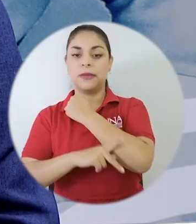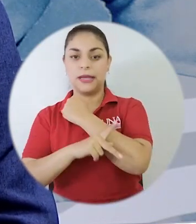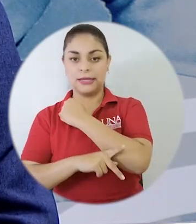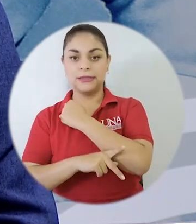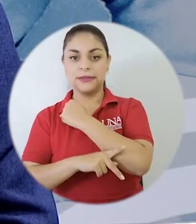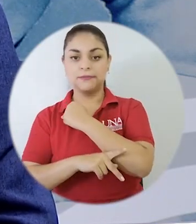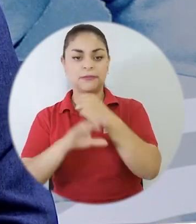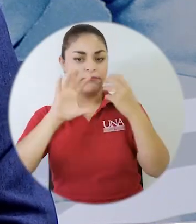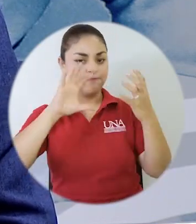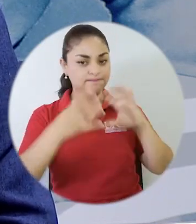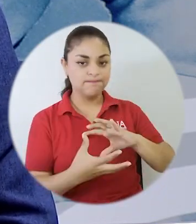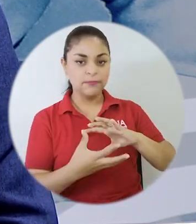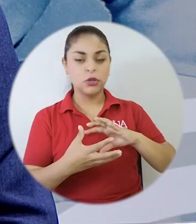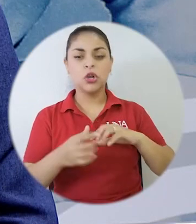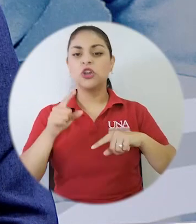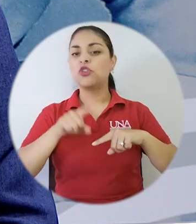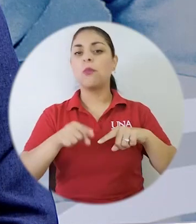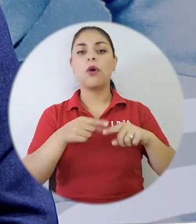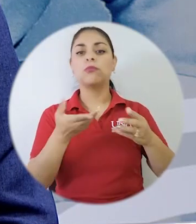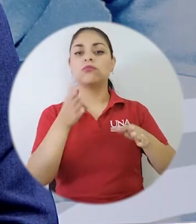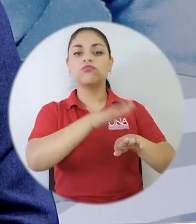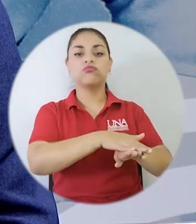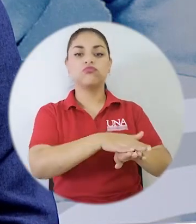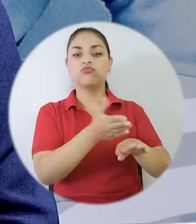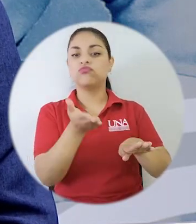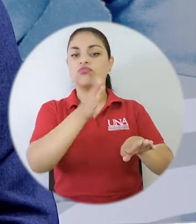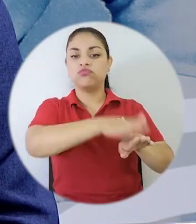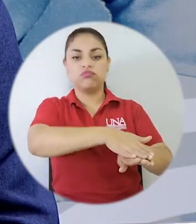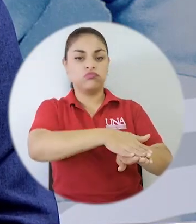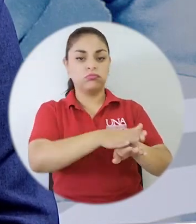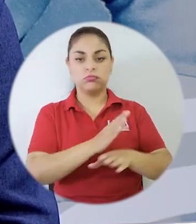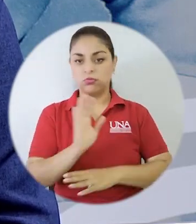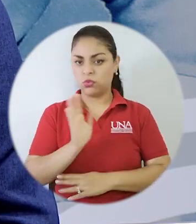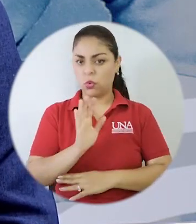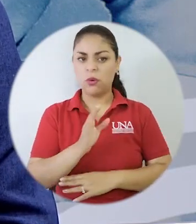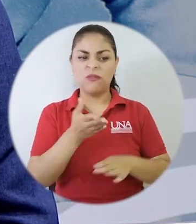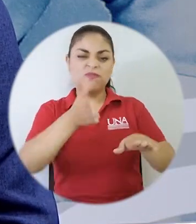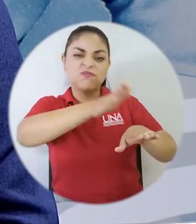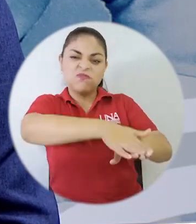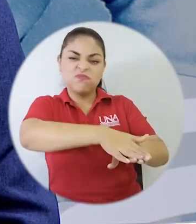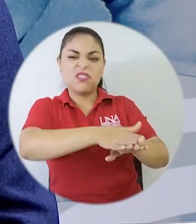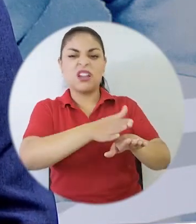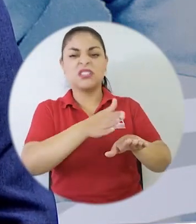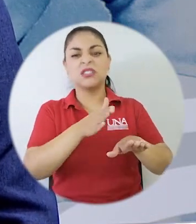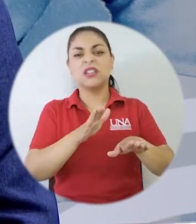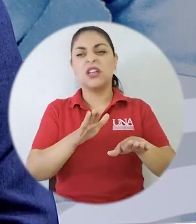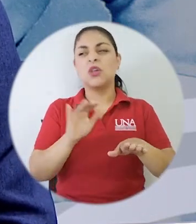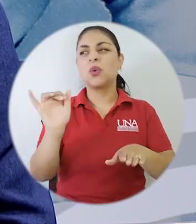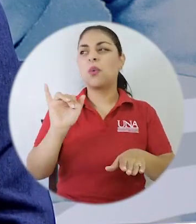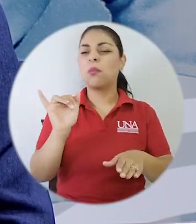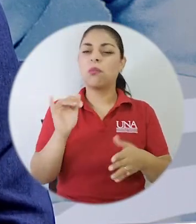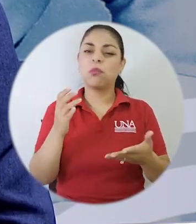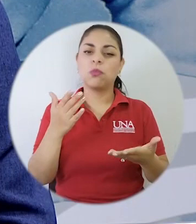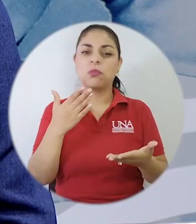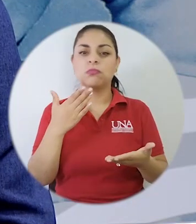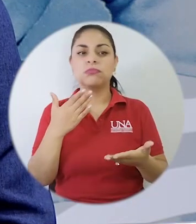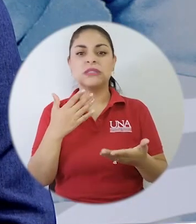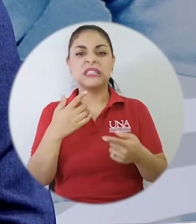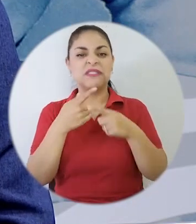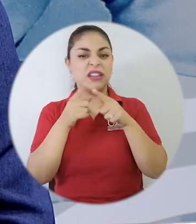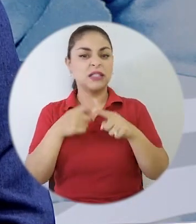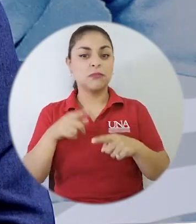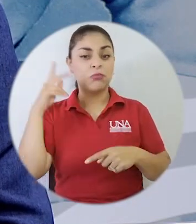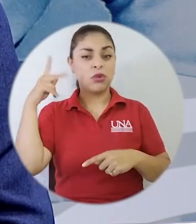Es que no podemos seguir haciendo parches. Sí. Esos parches nos llevan a eso que usted acaba de decir, a buenas intenciones, a un diseño de